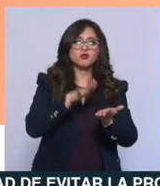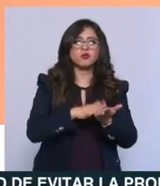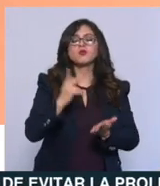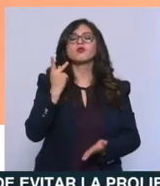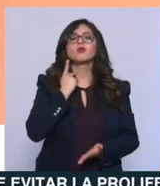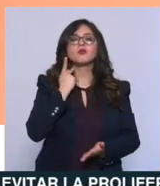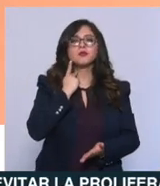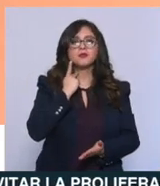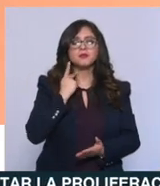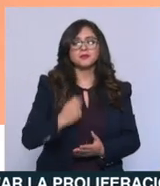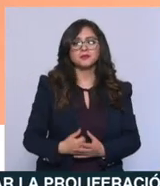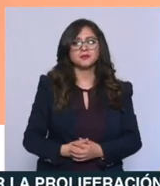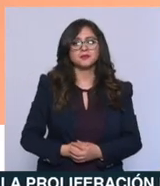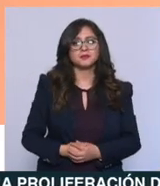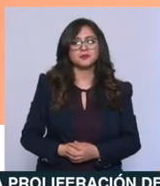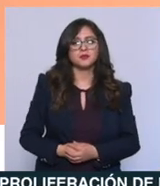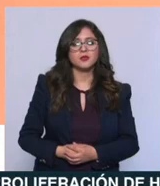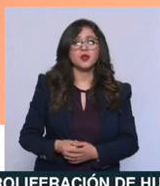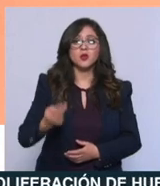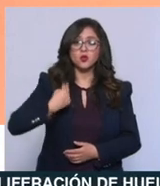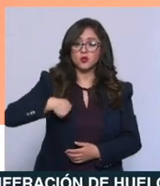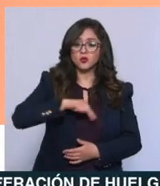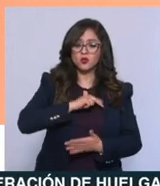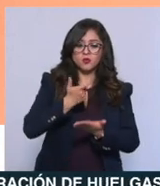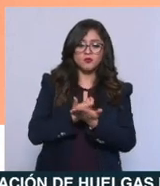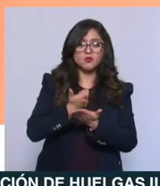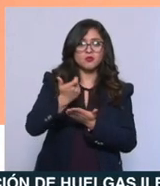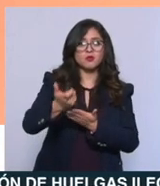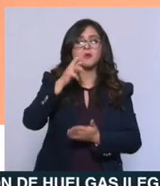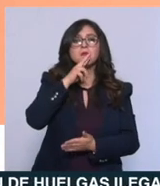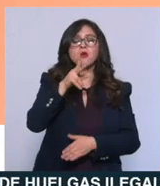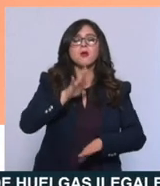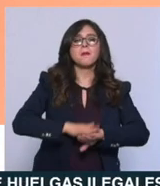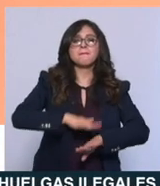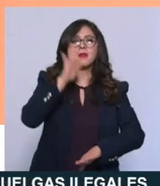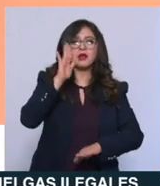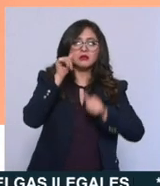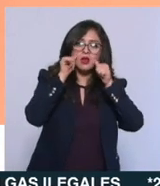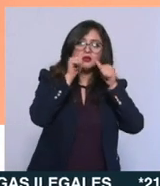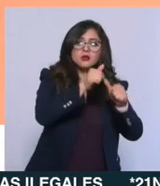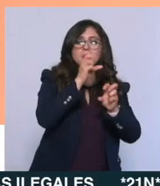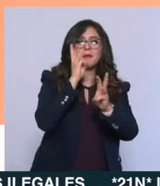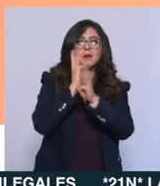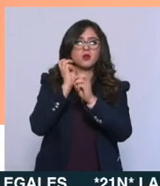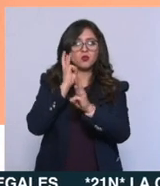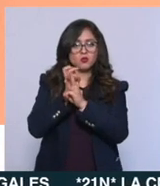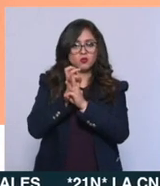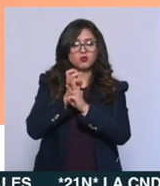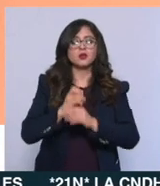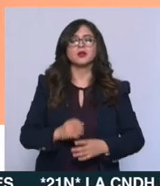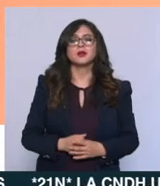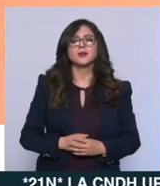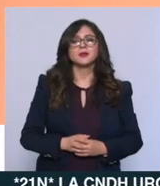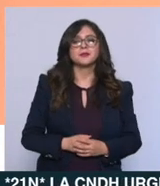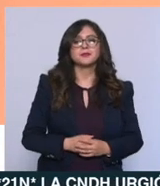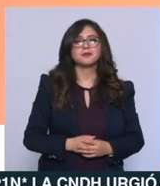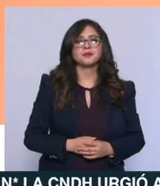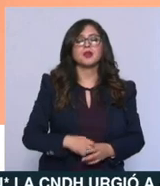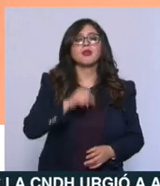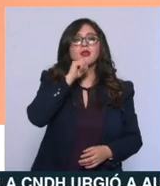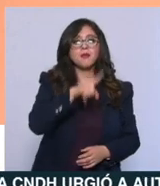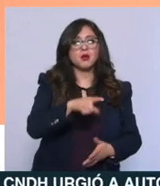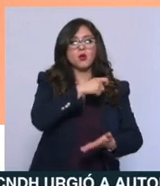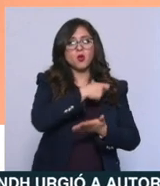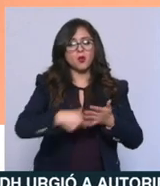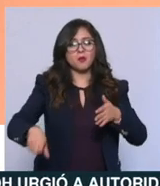invirtiendo en más Metrobús, estamos invirtiendo en compra de